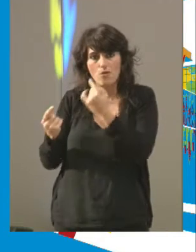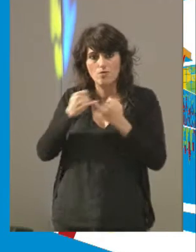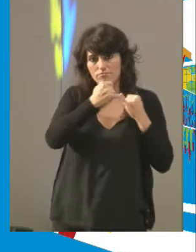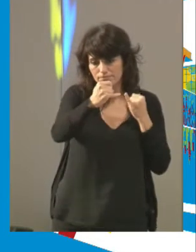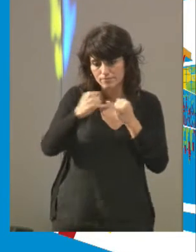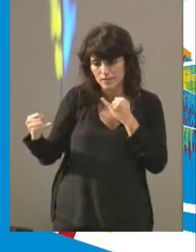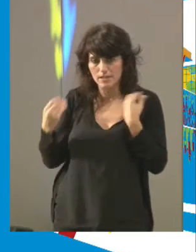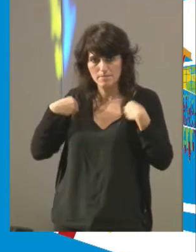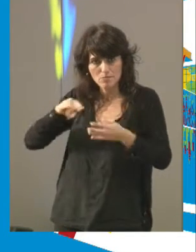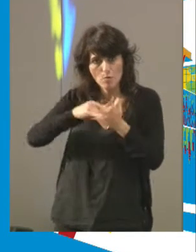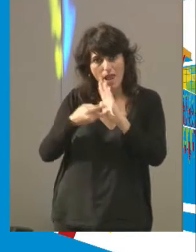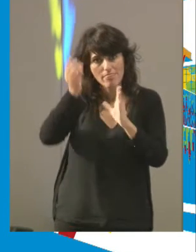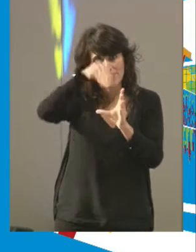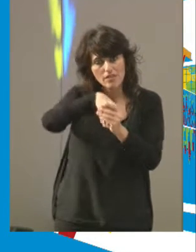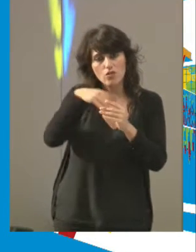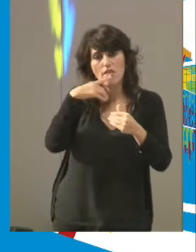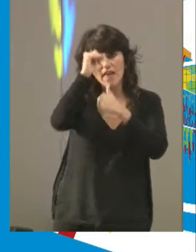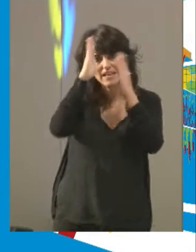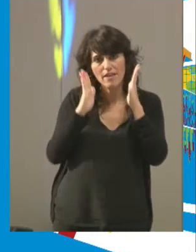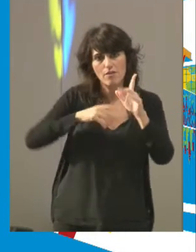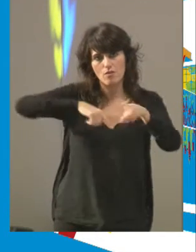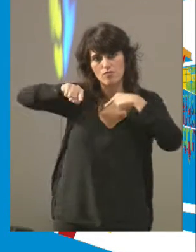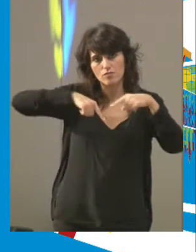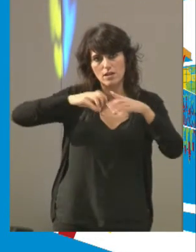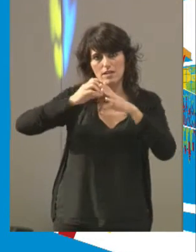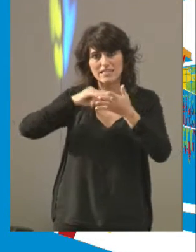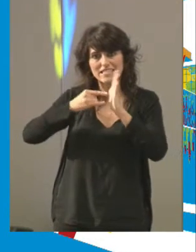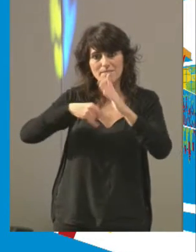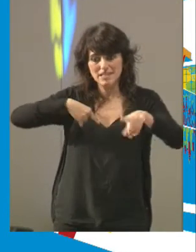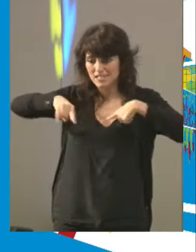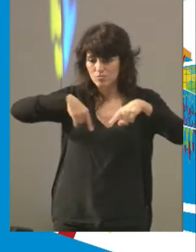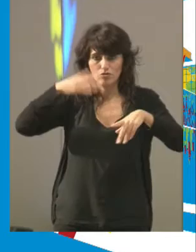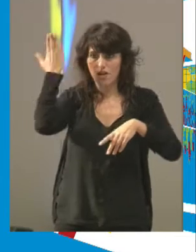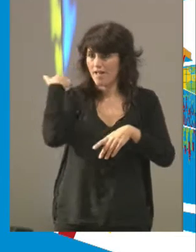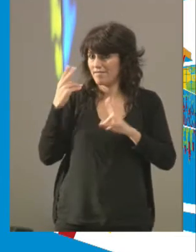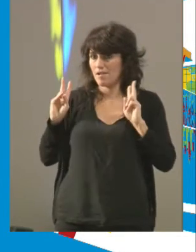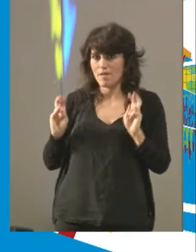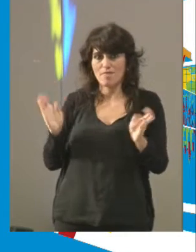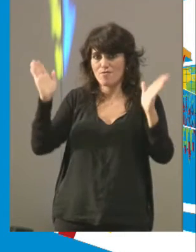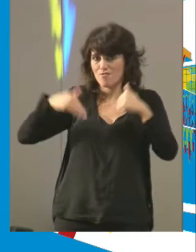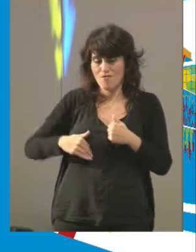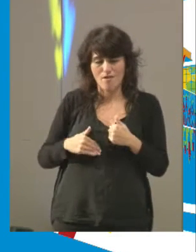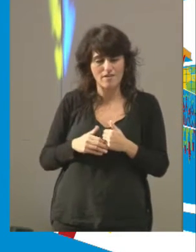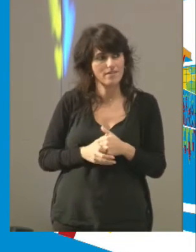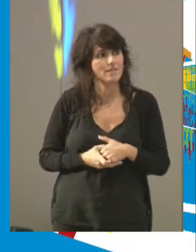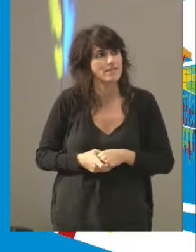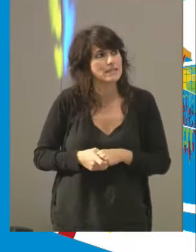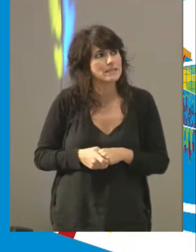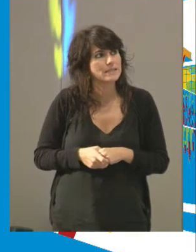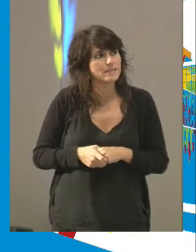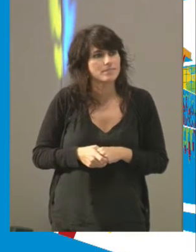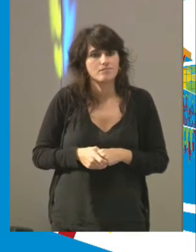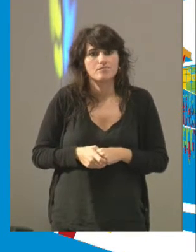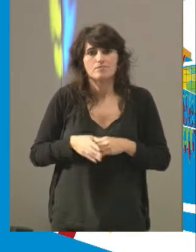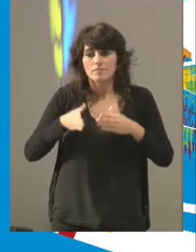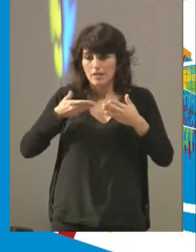en el nuevo plan atienden determinados flujos de transporte con sistemas de transporte que no estaban previstos inicialmente. Una parte